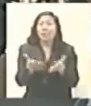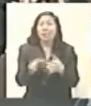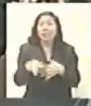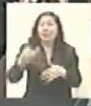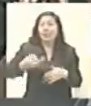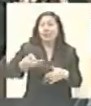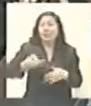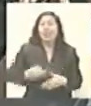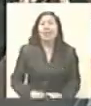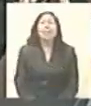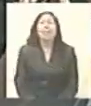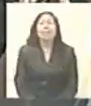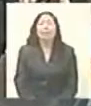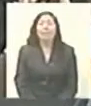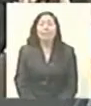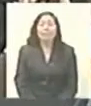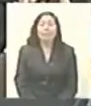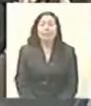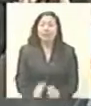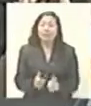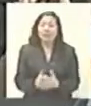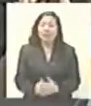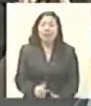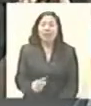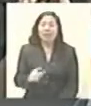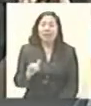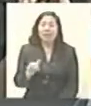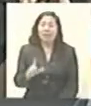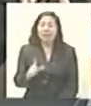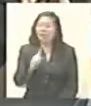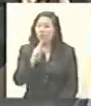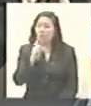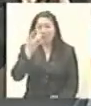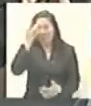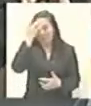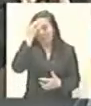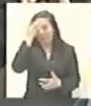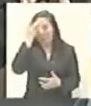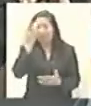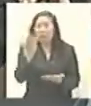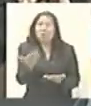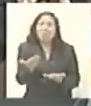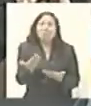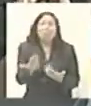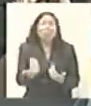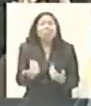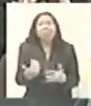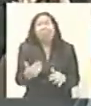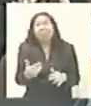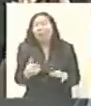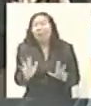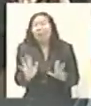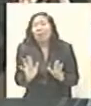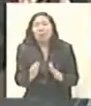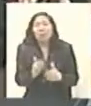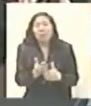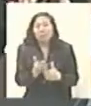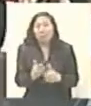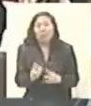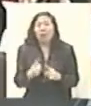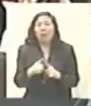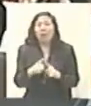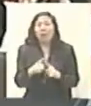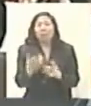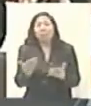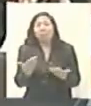esta condición. Como bien ha señalado la congresista Leila Chihuán, no es una enfermedad, sino una condición generada por diversos trastornos. Es por eso